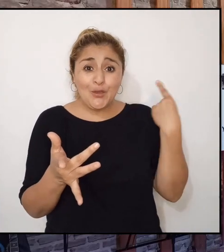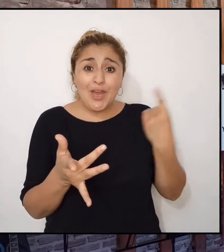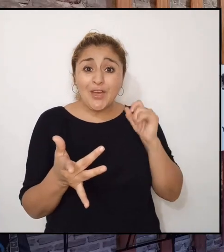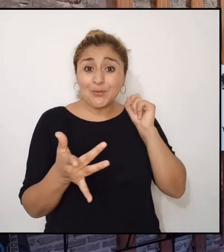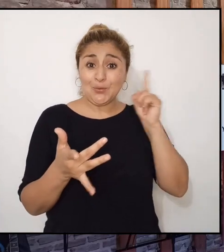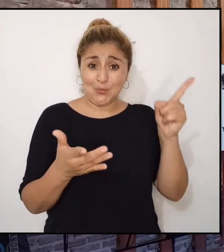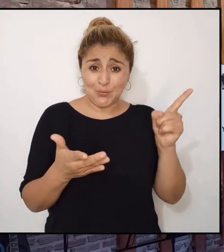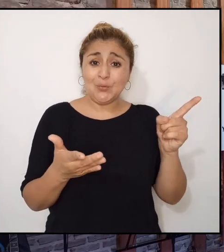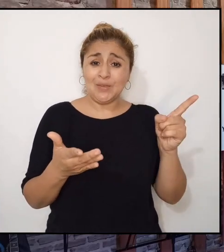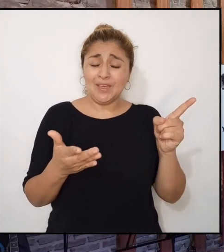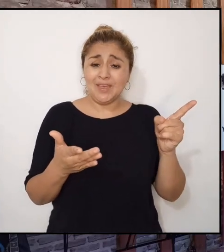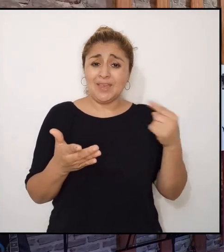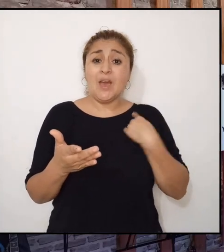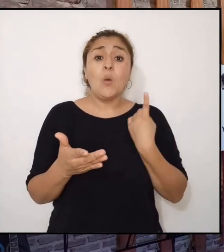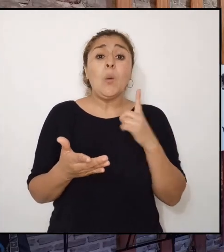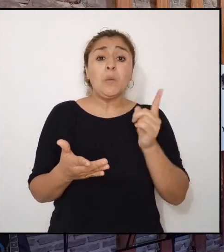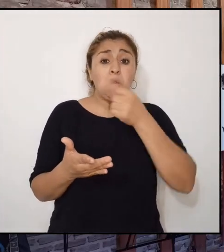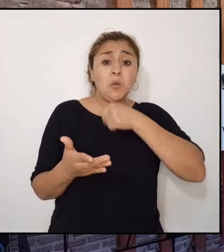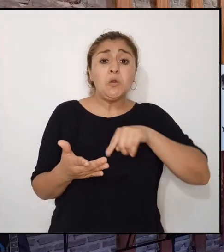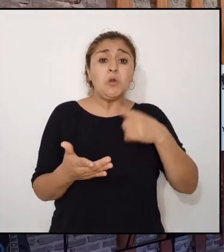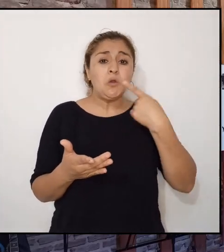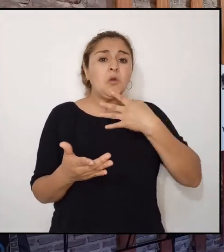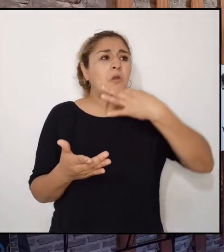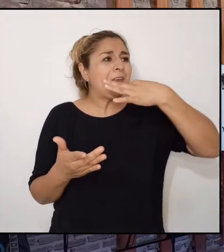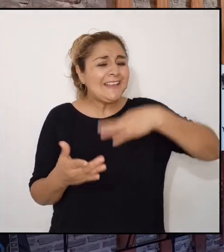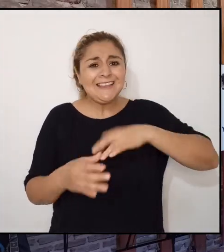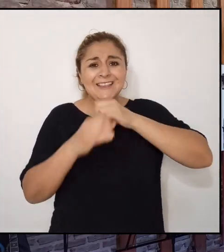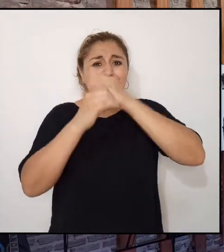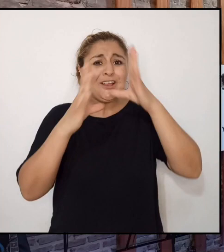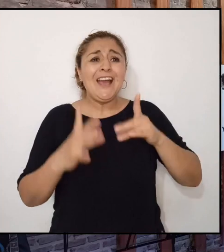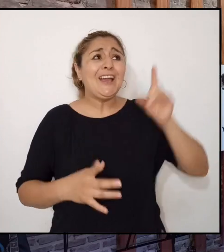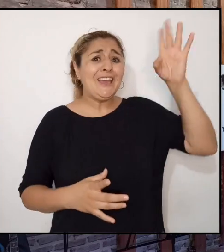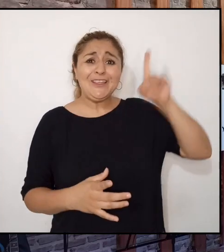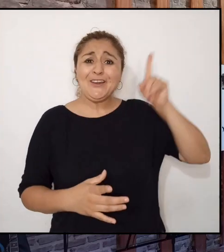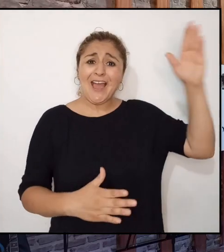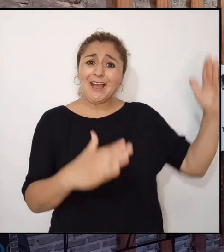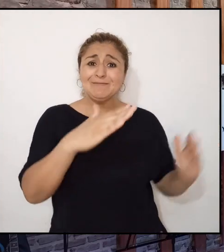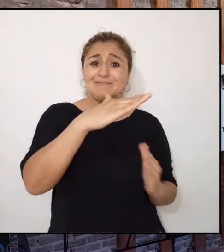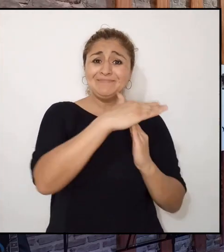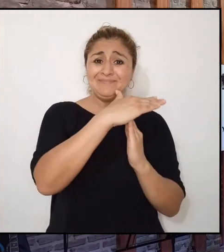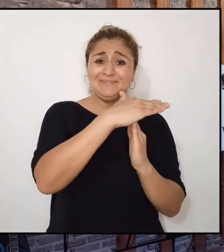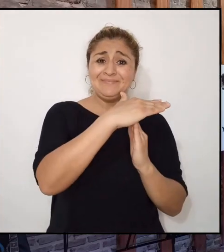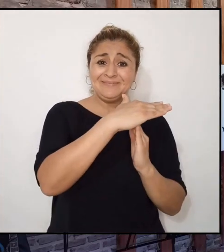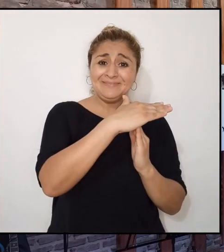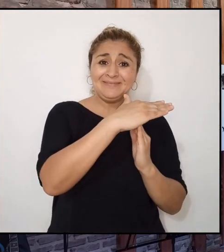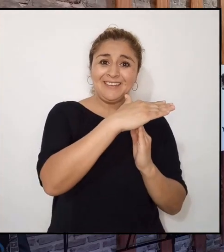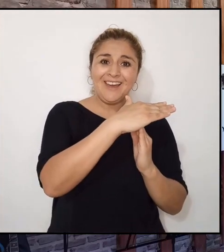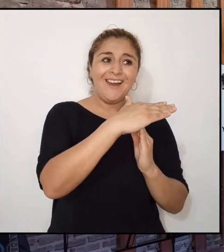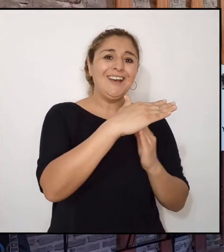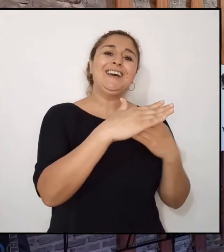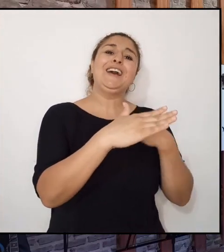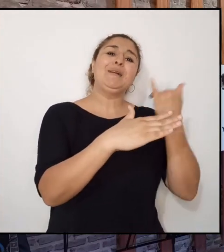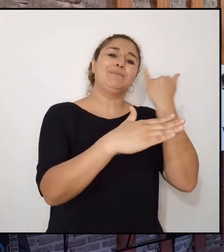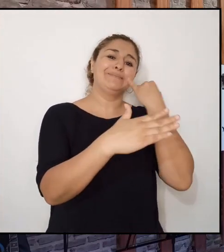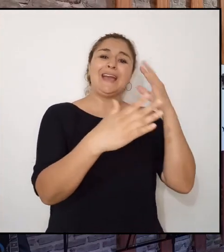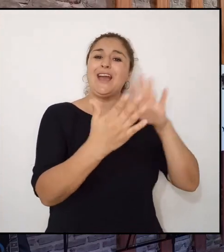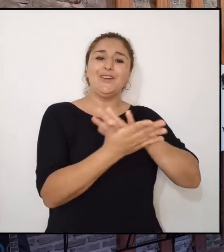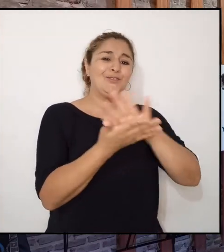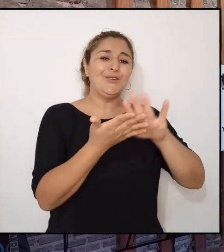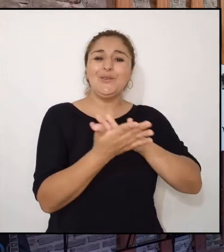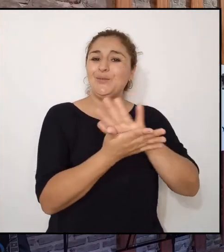Cuando nosotros entendemos, conocemos que Dios es soberano, se nos terminan también un montón de problemas.